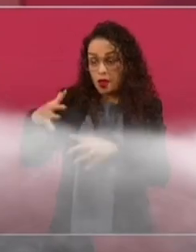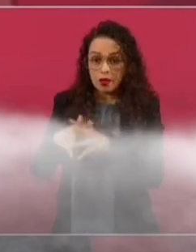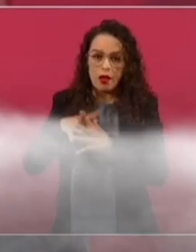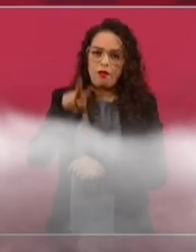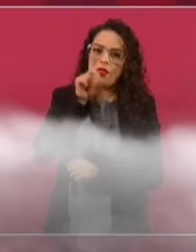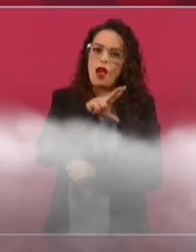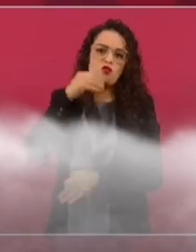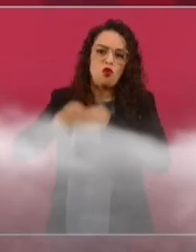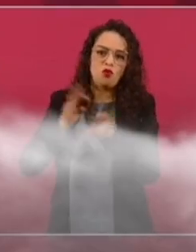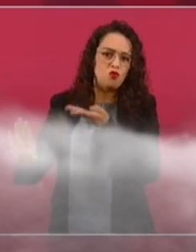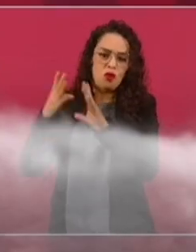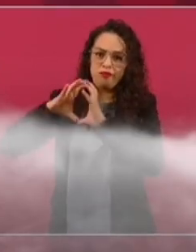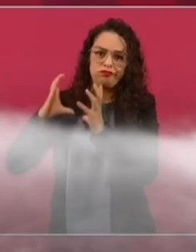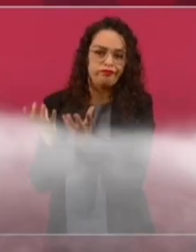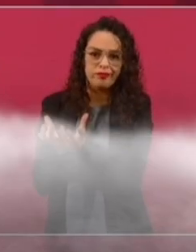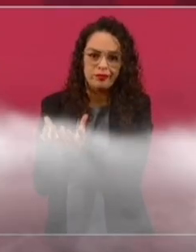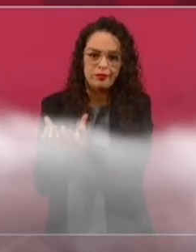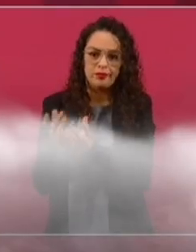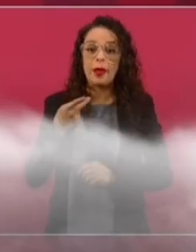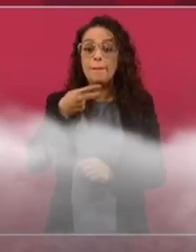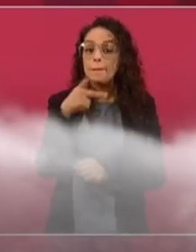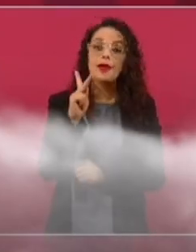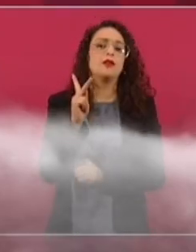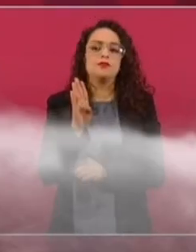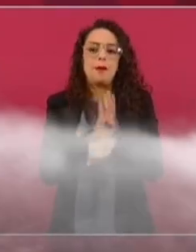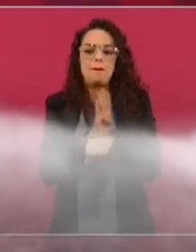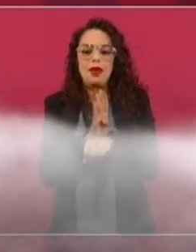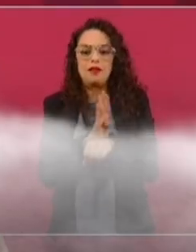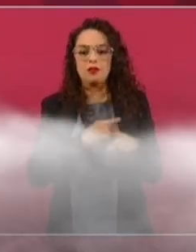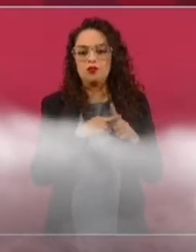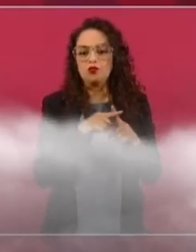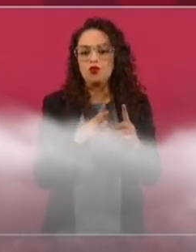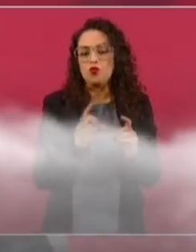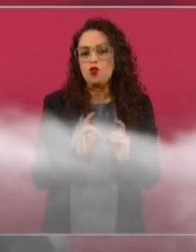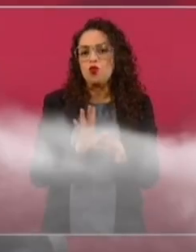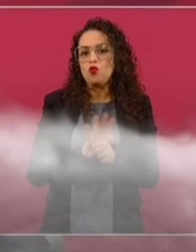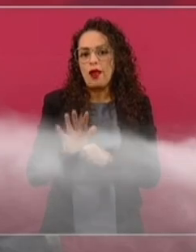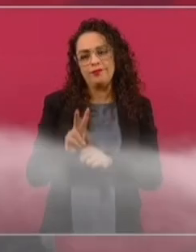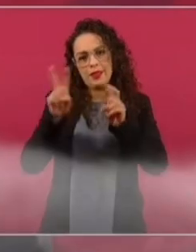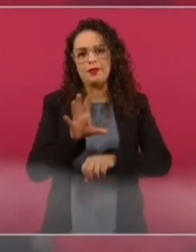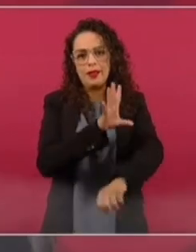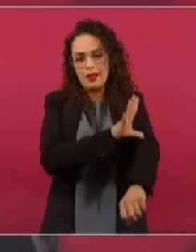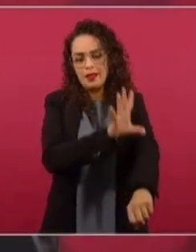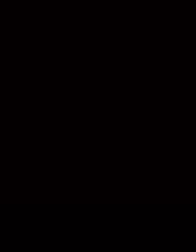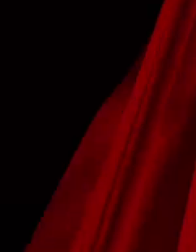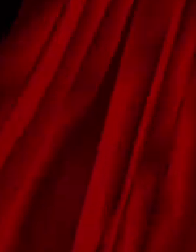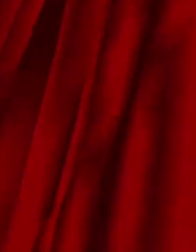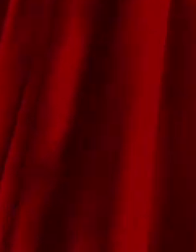Pero sí, tenemos una ventaja en el sector energético.